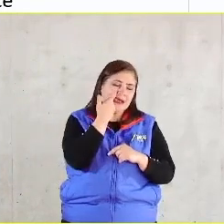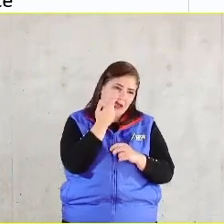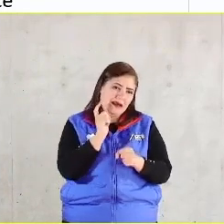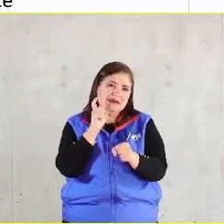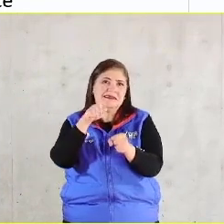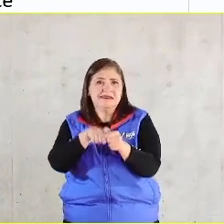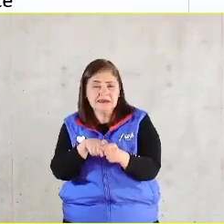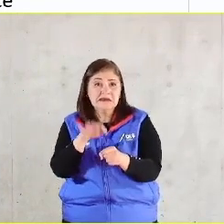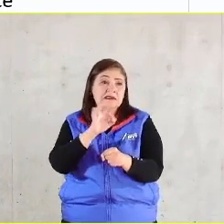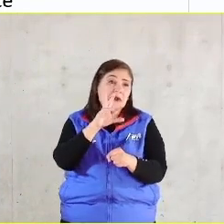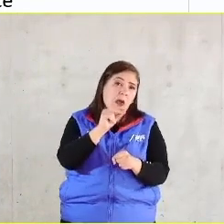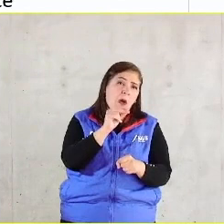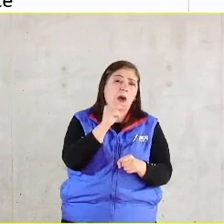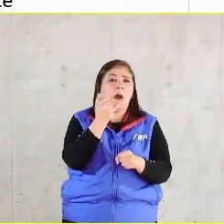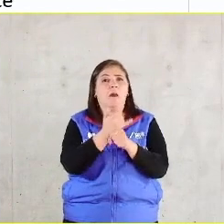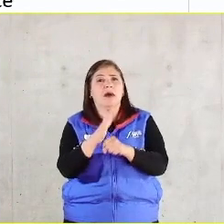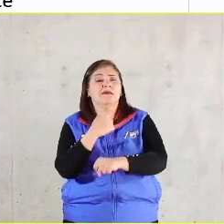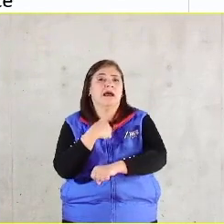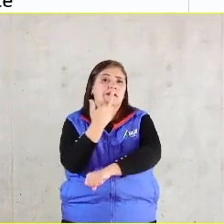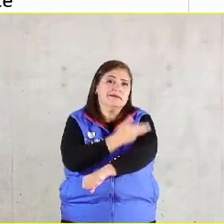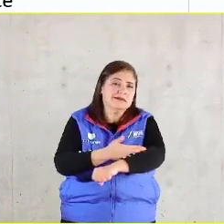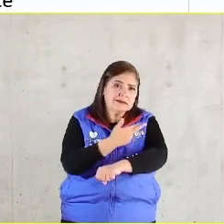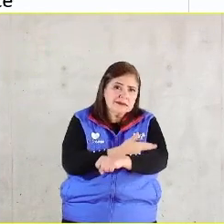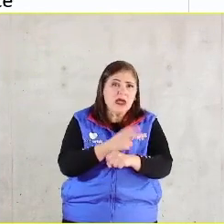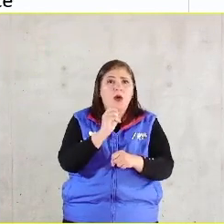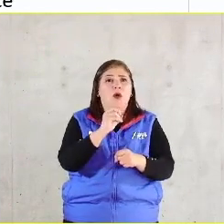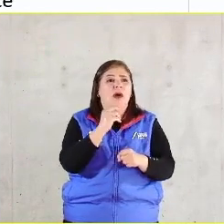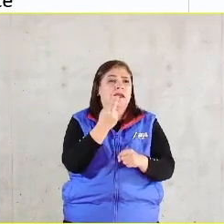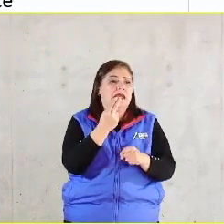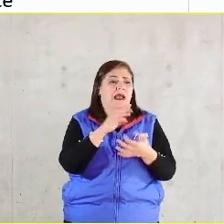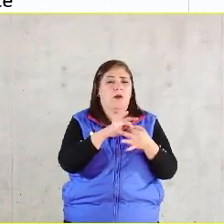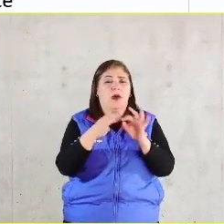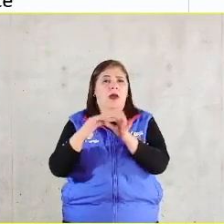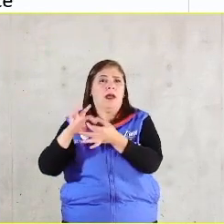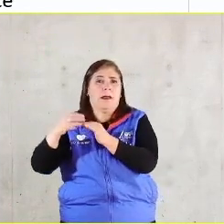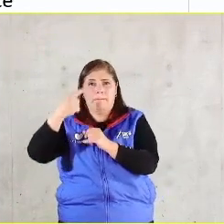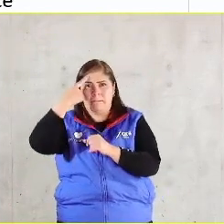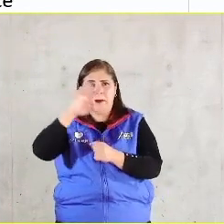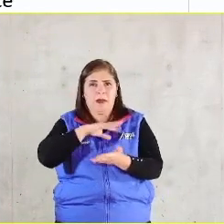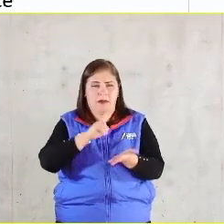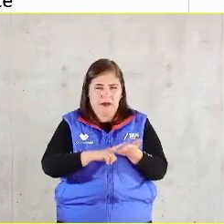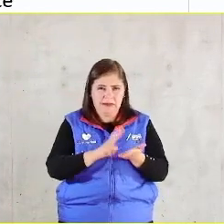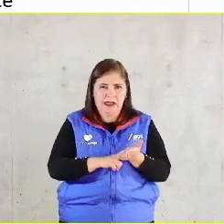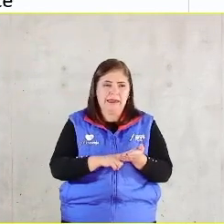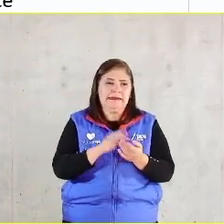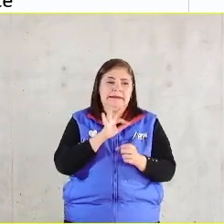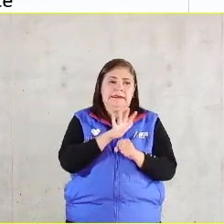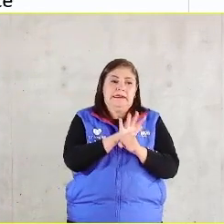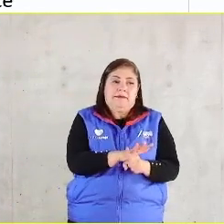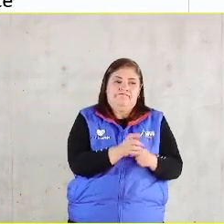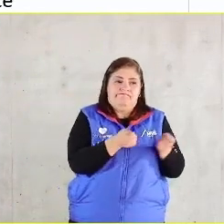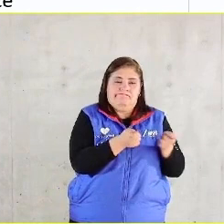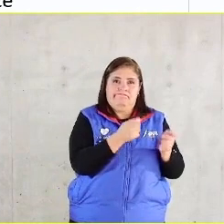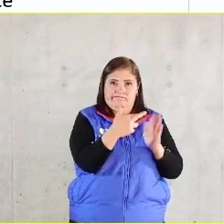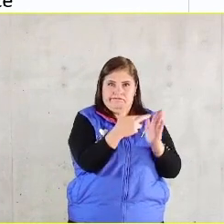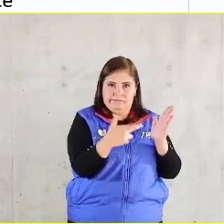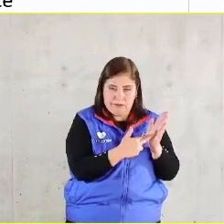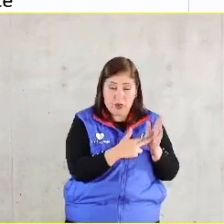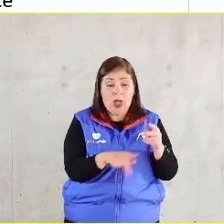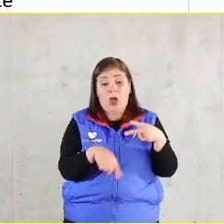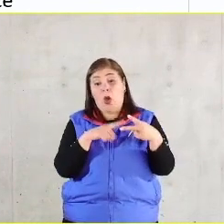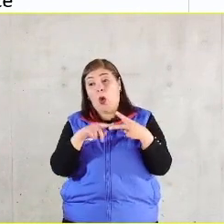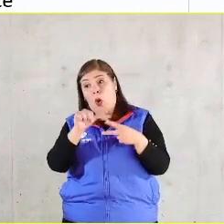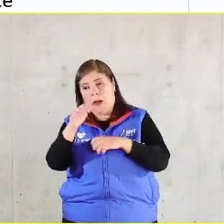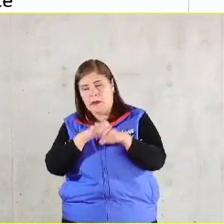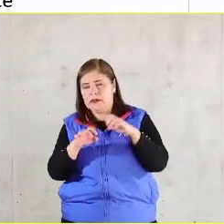entrar porque si no, no nos dan una licitación o porque nos lo exigen en una cadena de valor. Esa es una manera de entrar, por una presión regulatoria. Hay otras que empresas